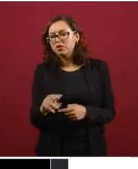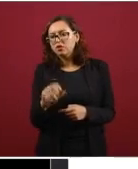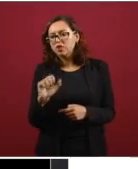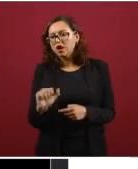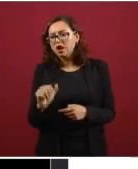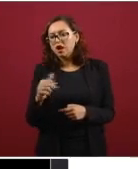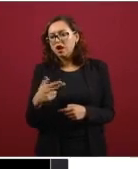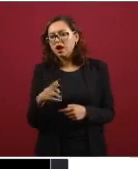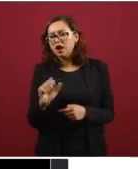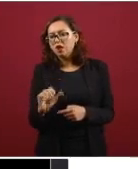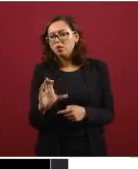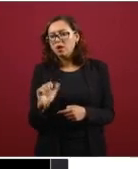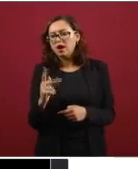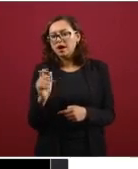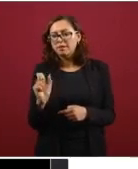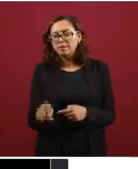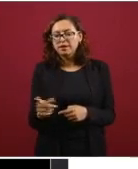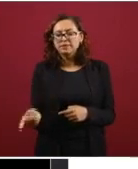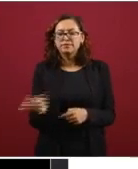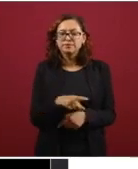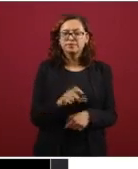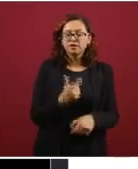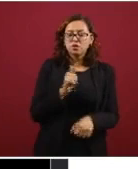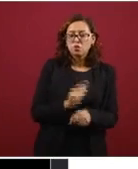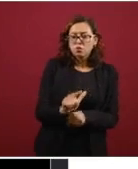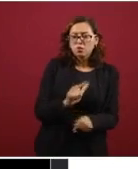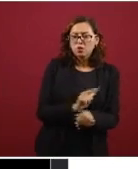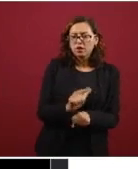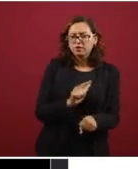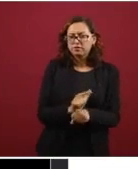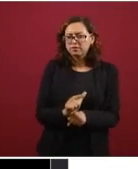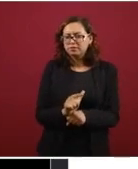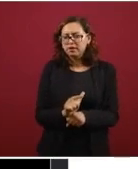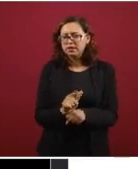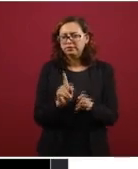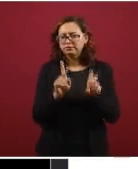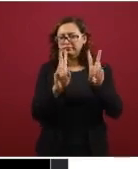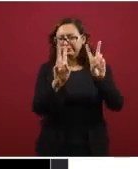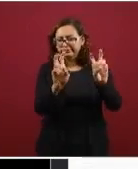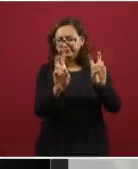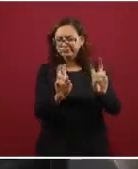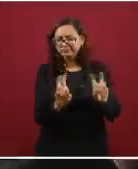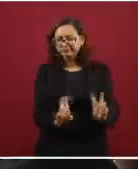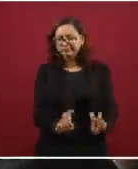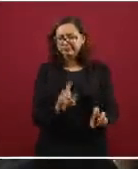Malacatán, Guatemala, Tacana, Coatepeque y Huehuetenango.